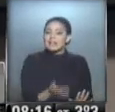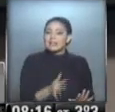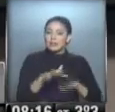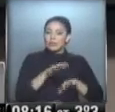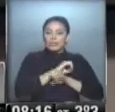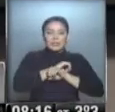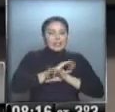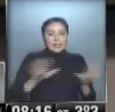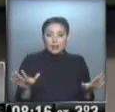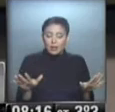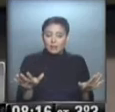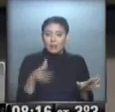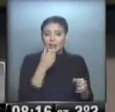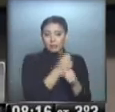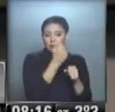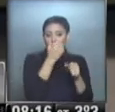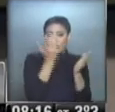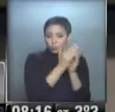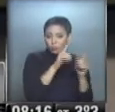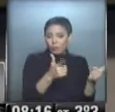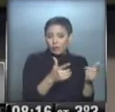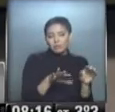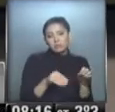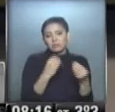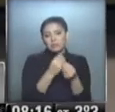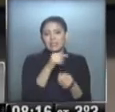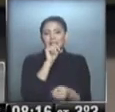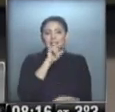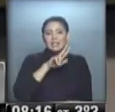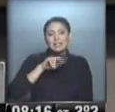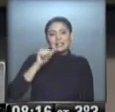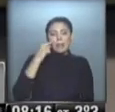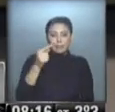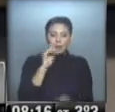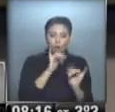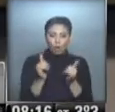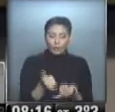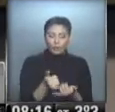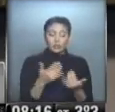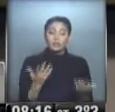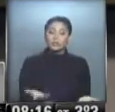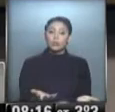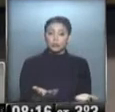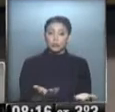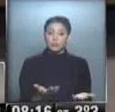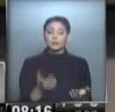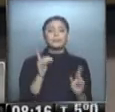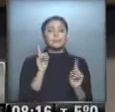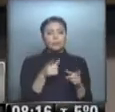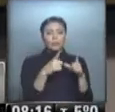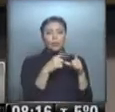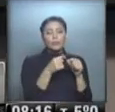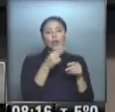situación crítica de esa naturaleza no llega a 36.000 jóvenes. Con lo cual, y además ese es un